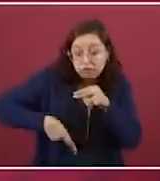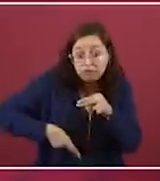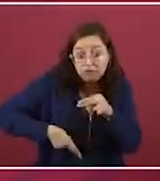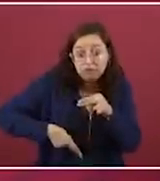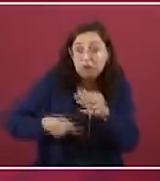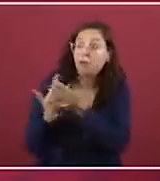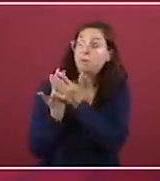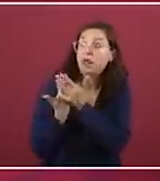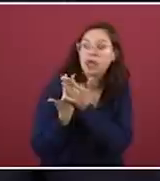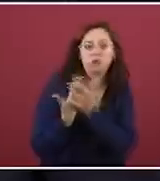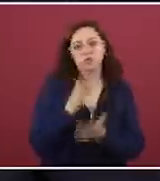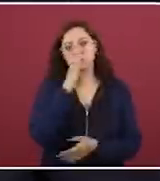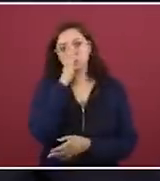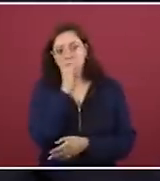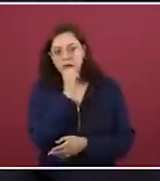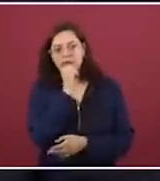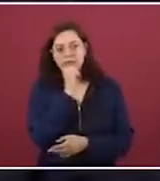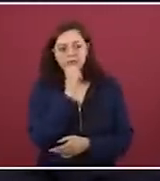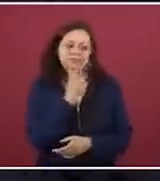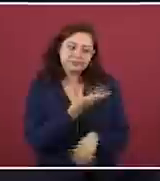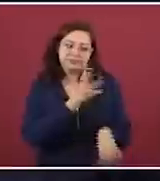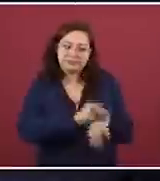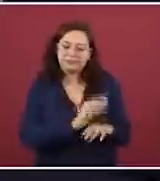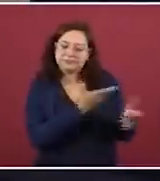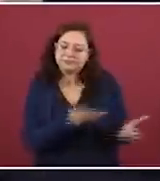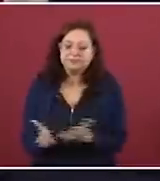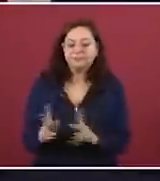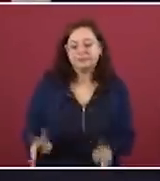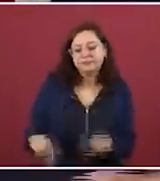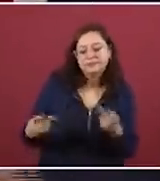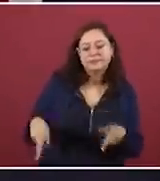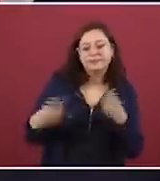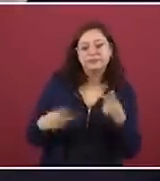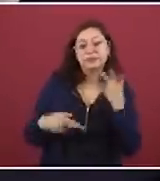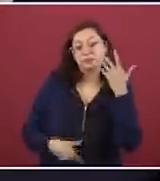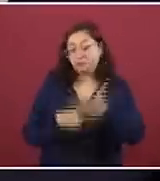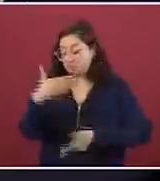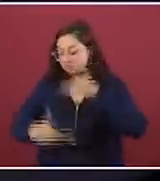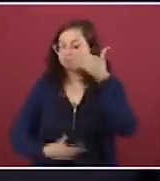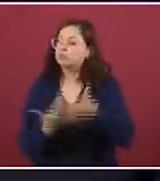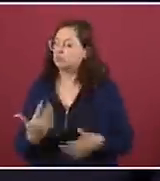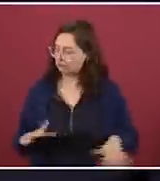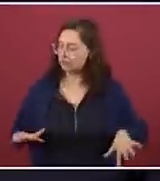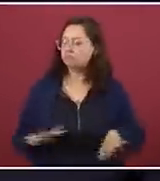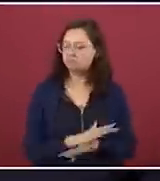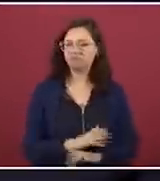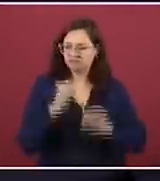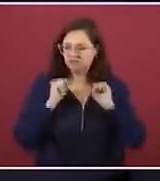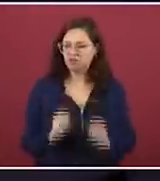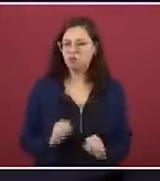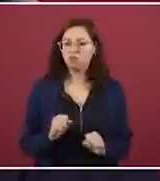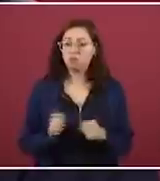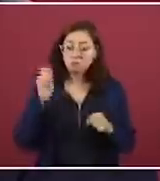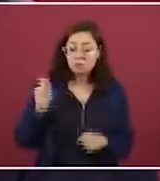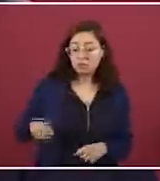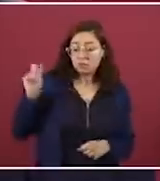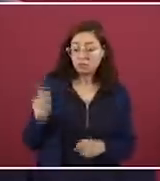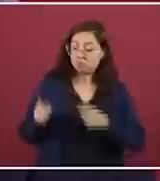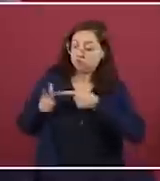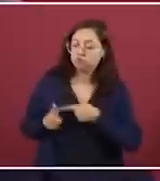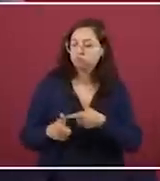a doblar, porque si no, sigue lo mismo. y